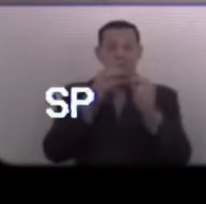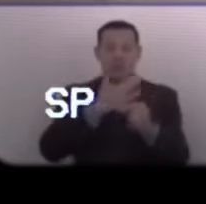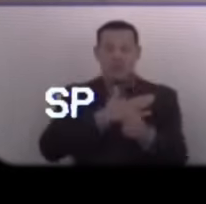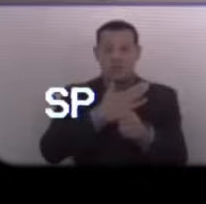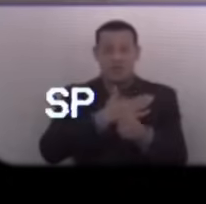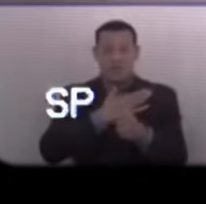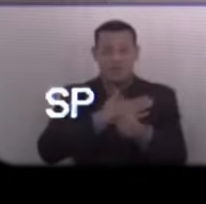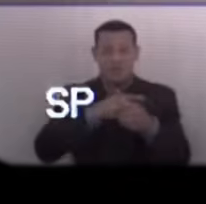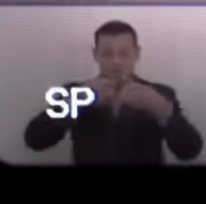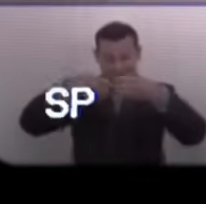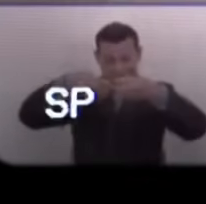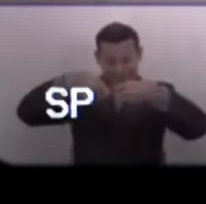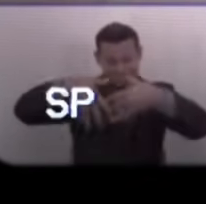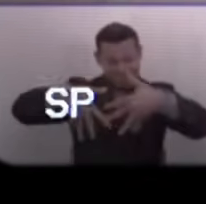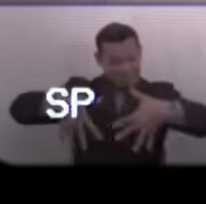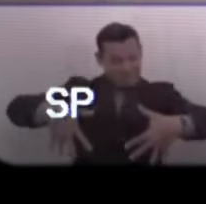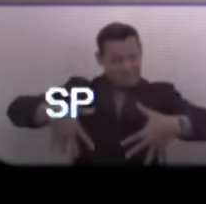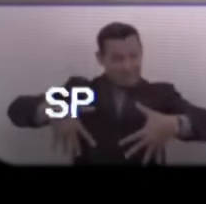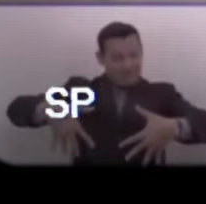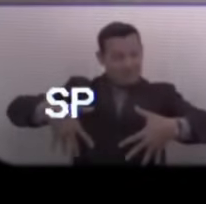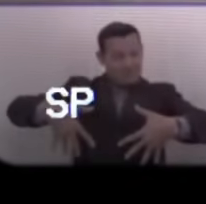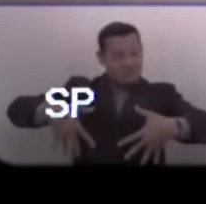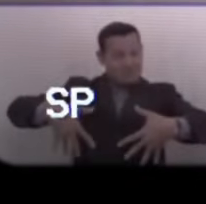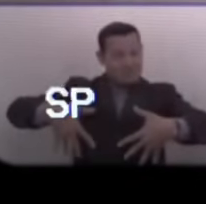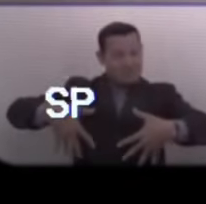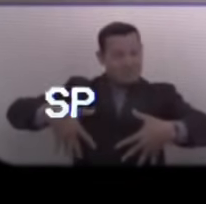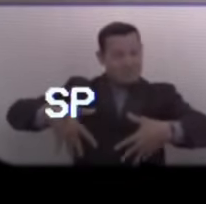Tienen una organización